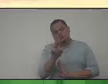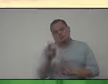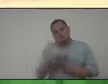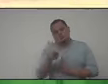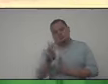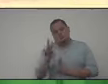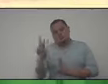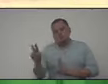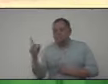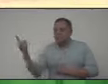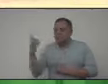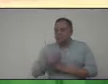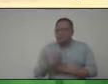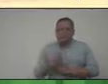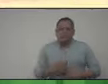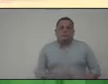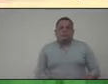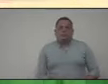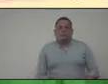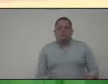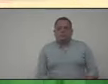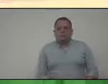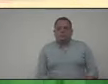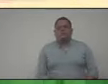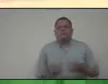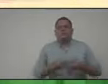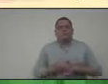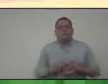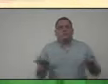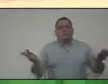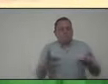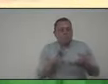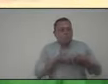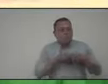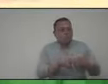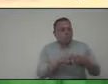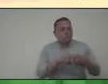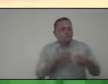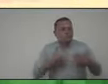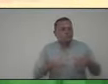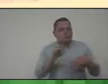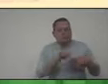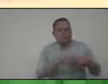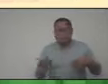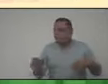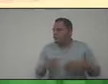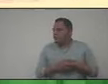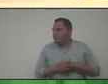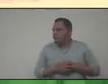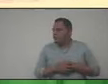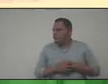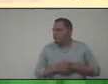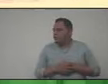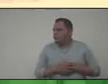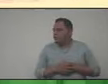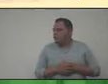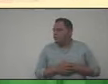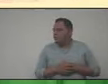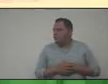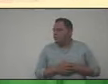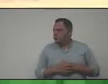2022, nosotros damos transporte para cualquier usuario pues de